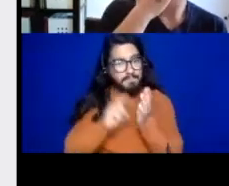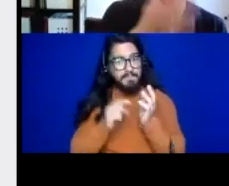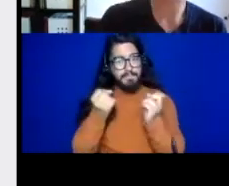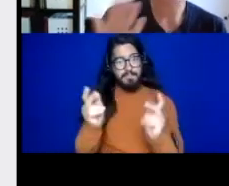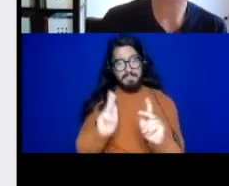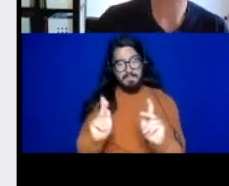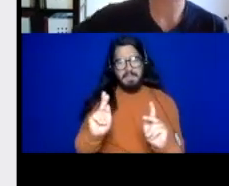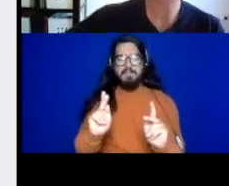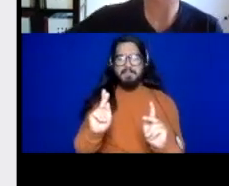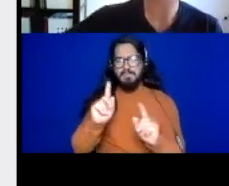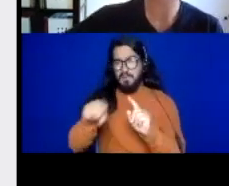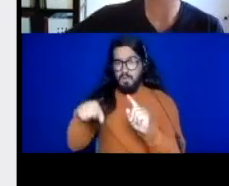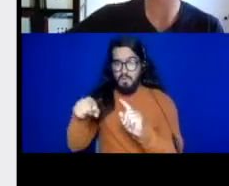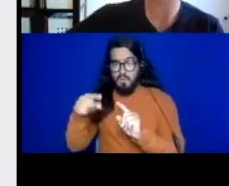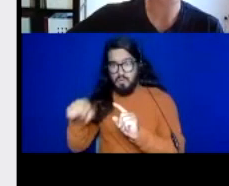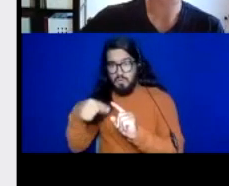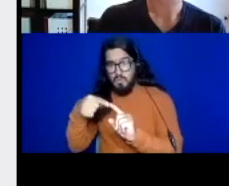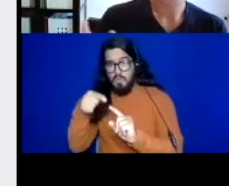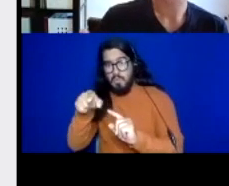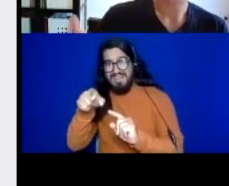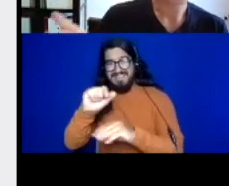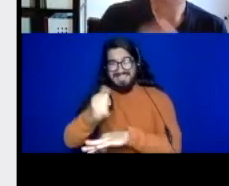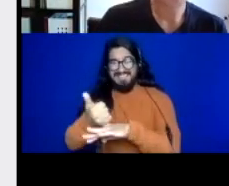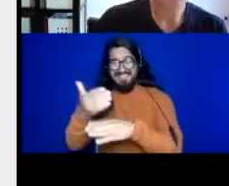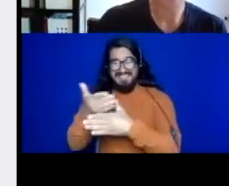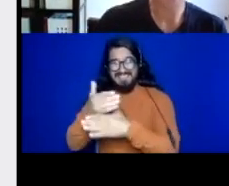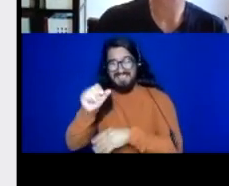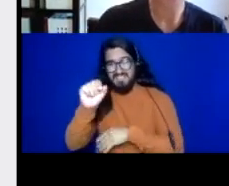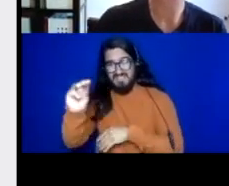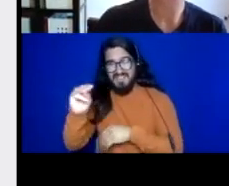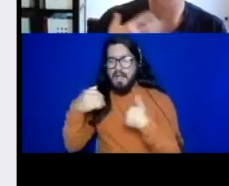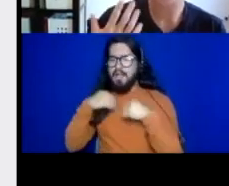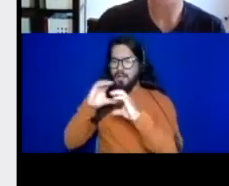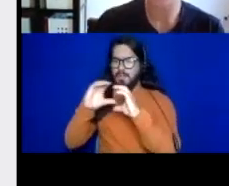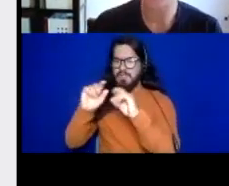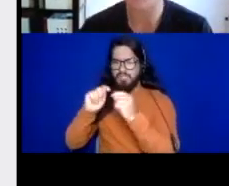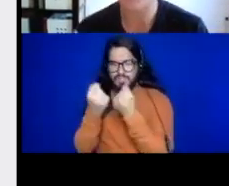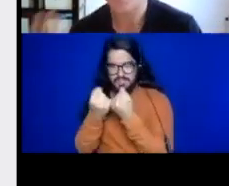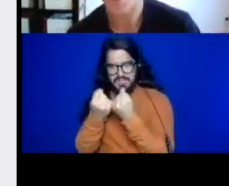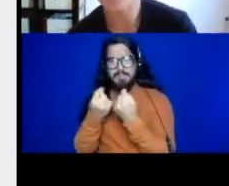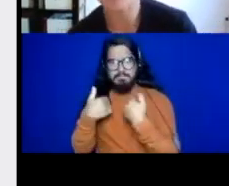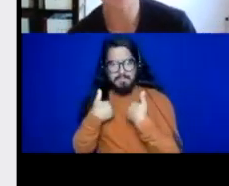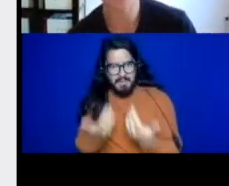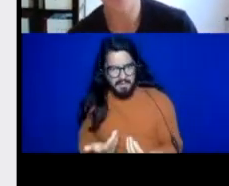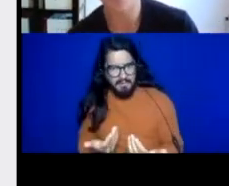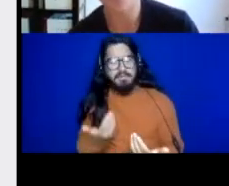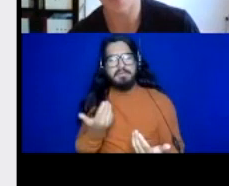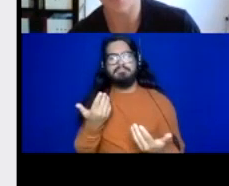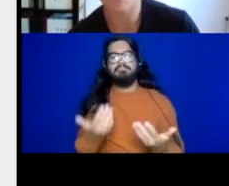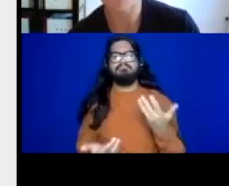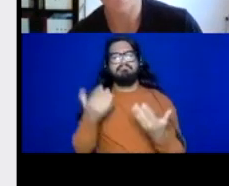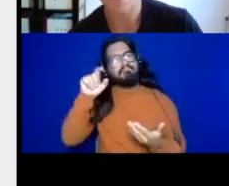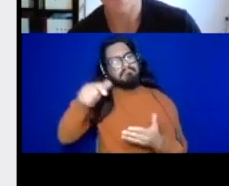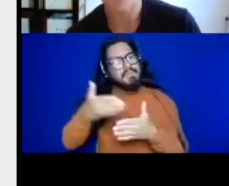Escucho que muchas personas comparten cuentas de redes sociales, quizás un equipo de